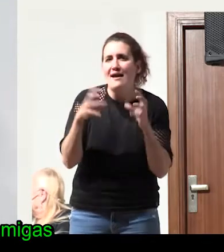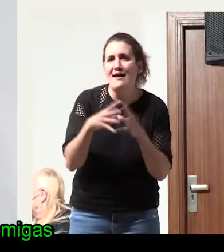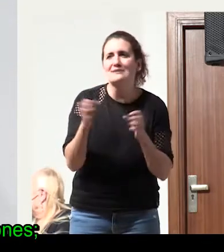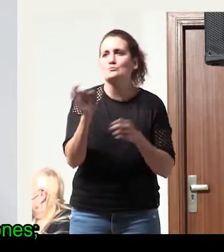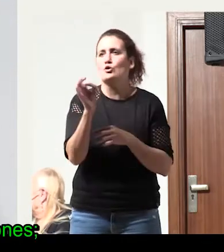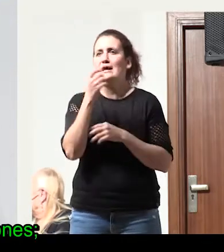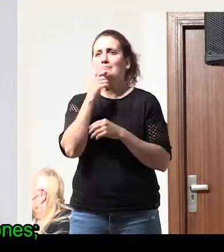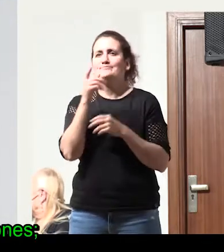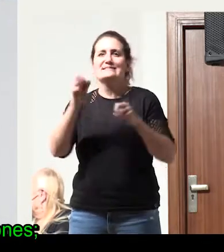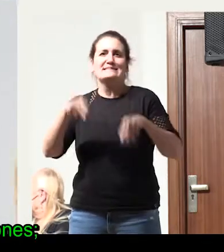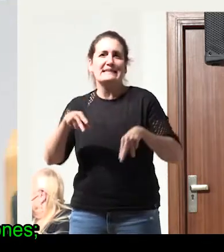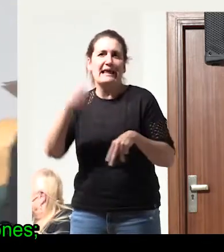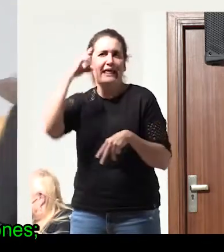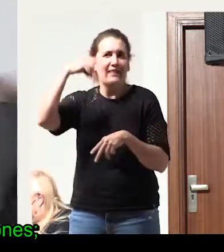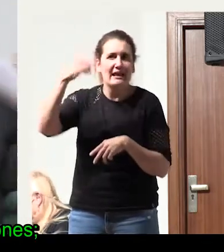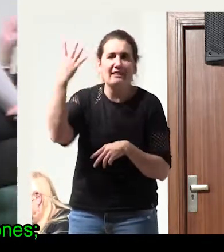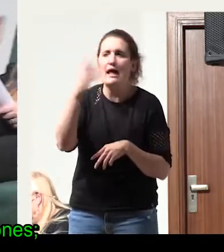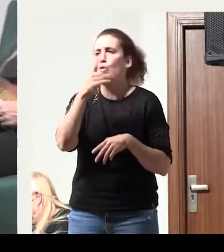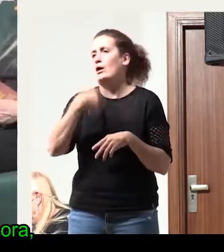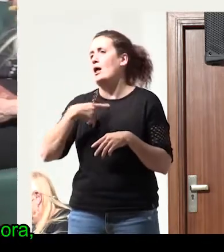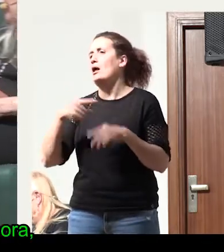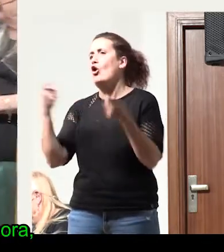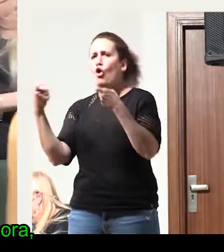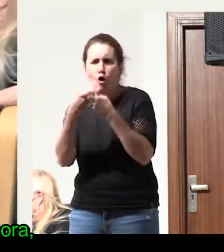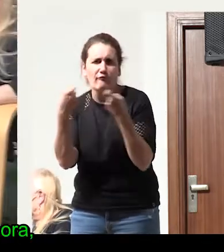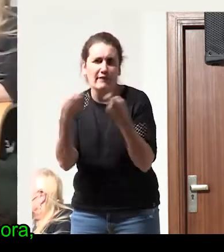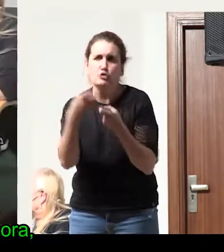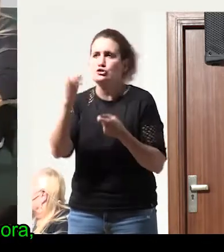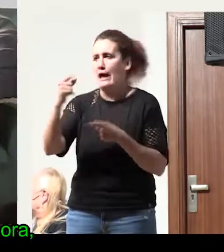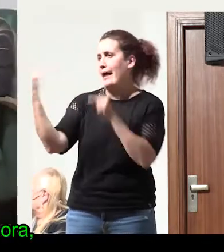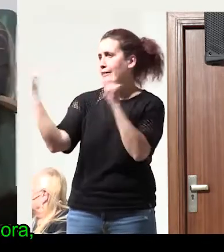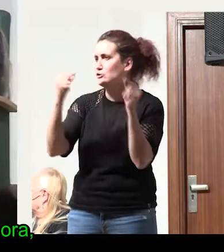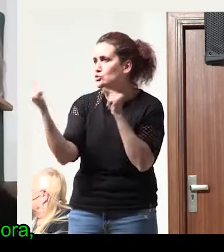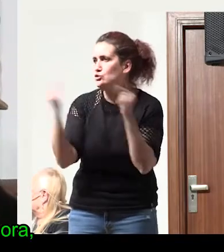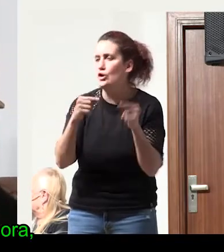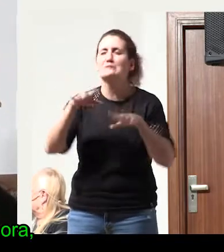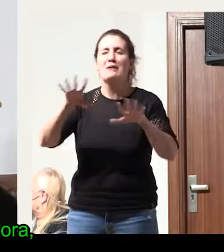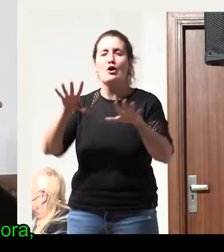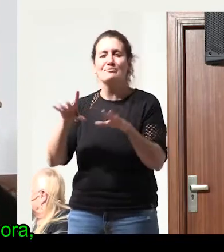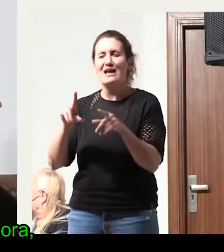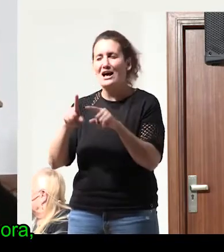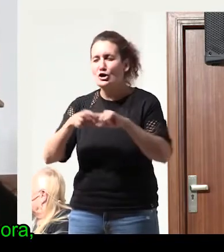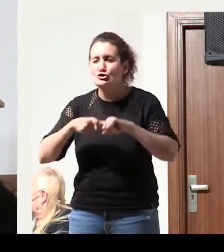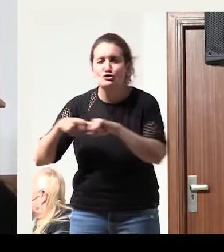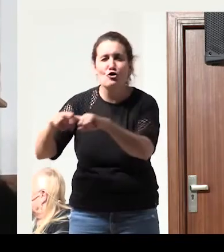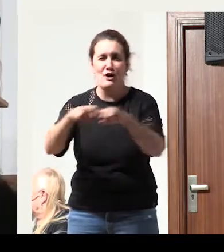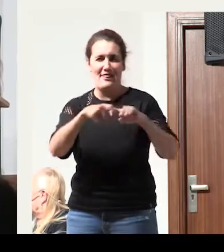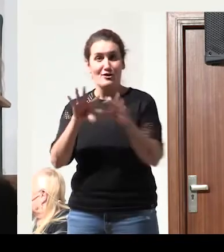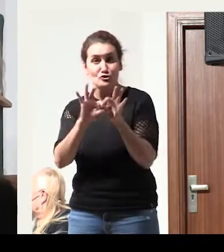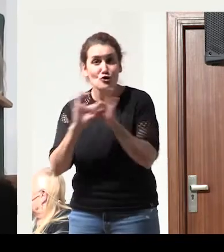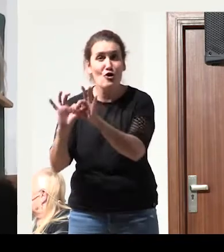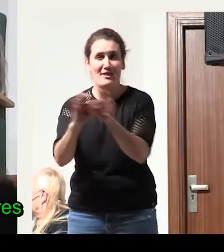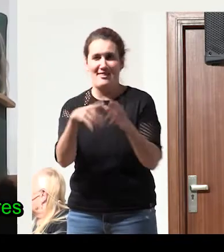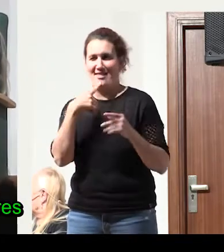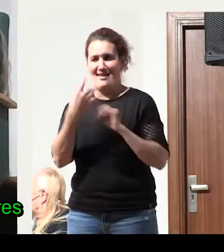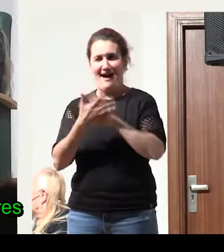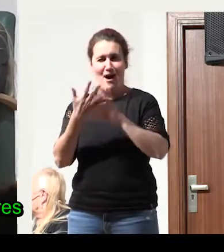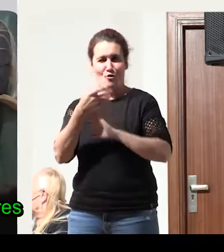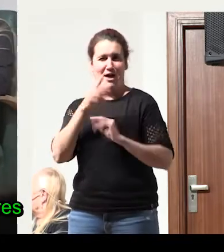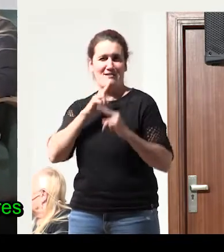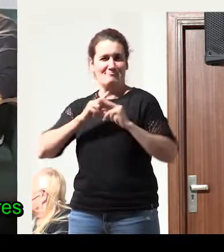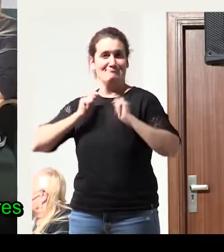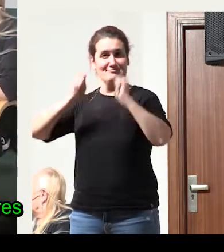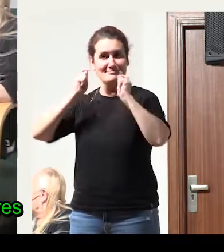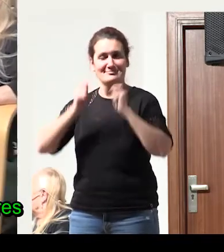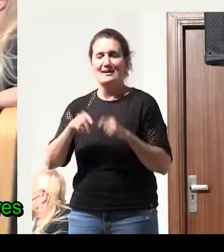redes de amigas puede haber conflictos, por supuesto, discusiones, pero esa solidaridad, ¿no? Esa sororidad que llamamos ahora entre mujeres, y puede